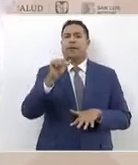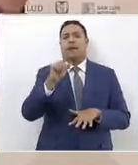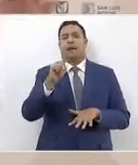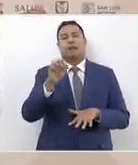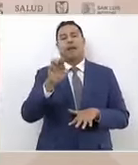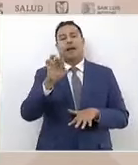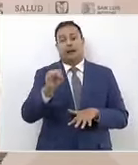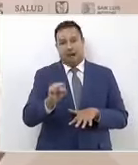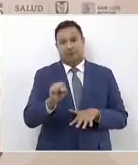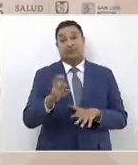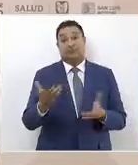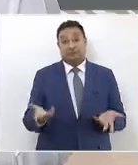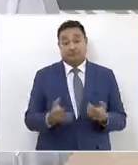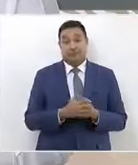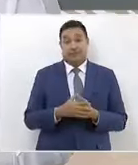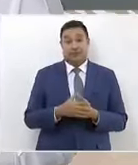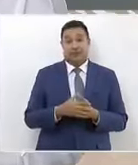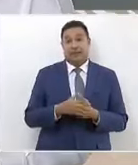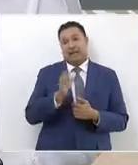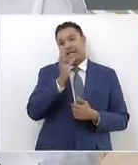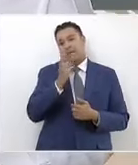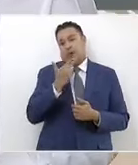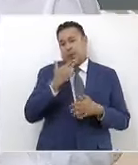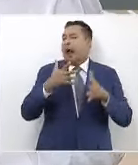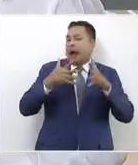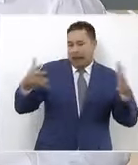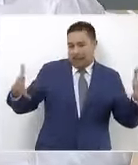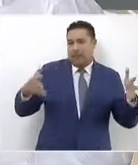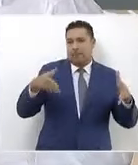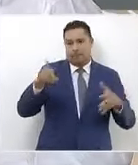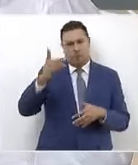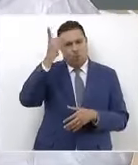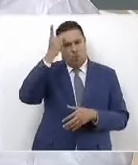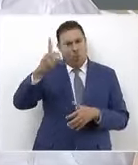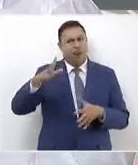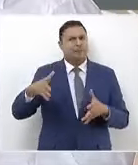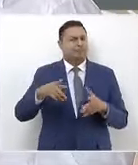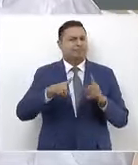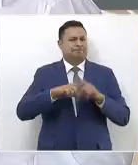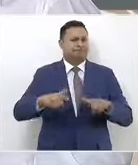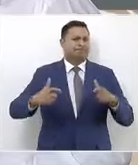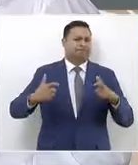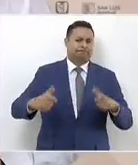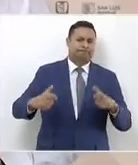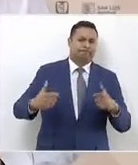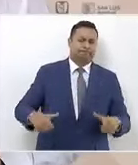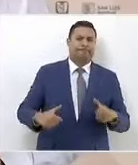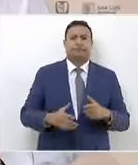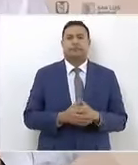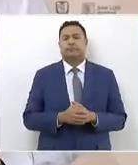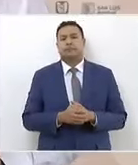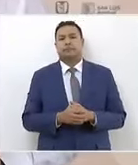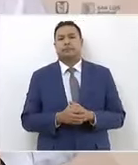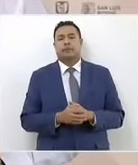Claro, estamos hablando del estado con más territorio en el país. Y